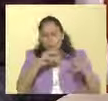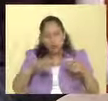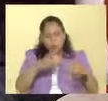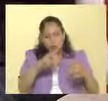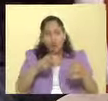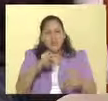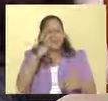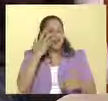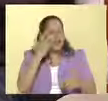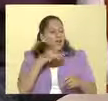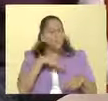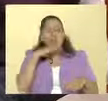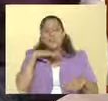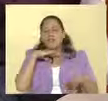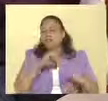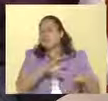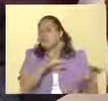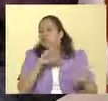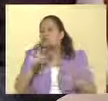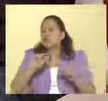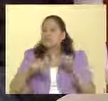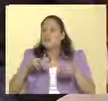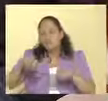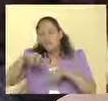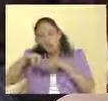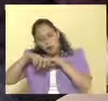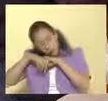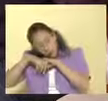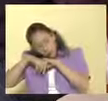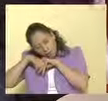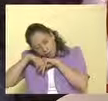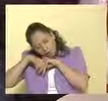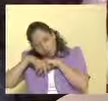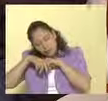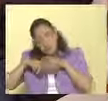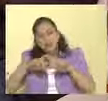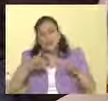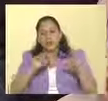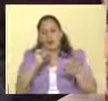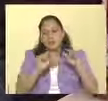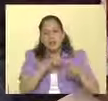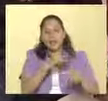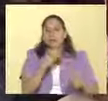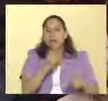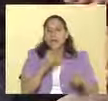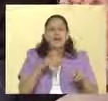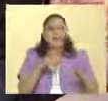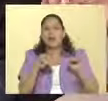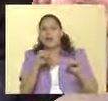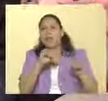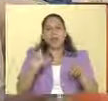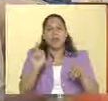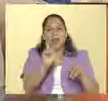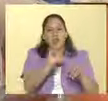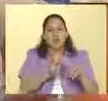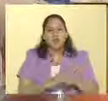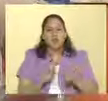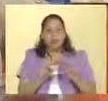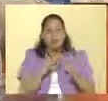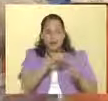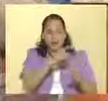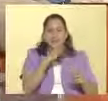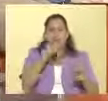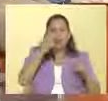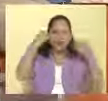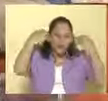dice, ¿sabes qué? Ahí te quedas, haz de tu vida lo que quieras, yo me voy a dormir arriba de la alacena. Entonces, también... Porque yo tengo un golden con un gato, que el gato